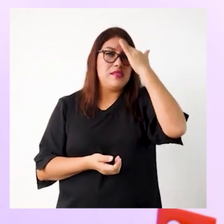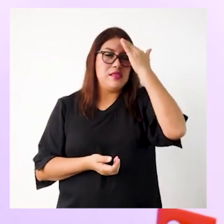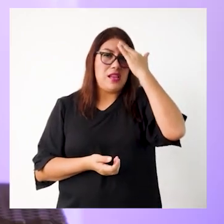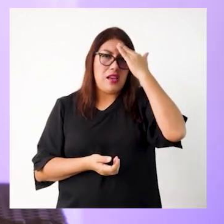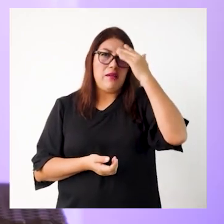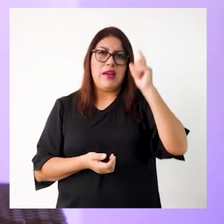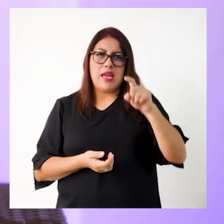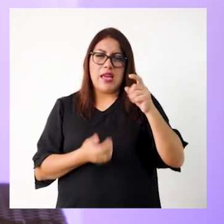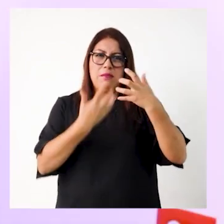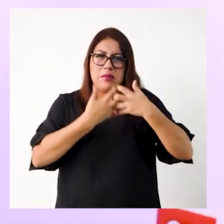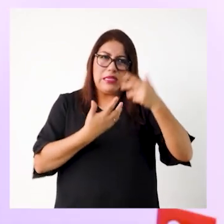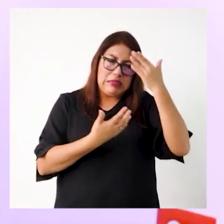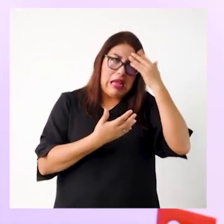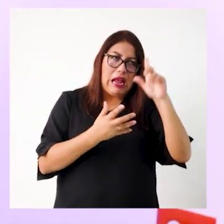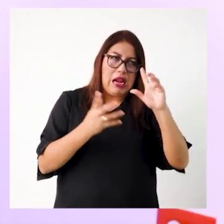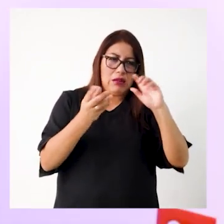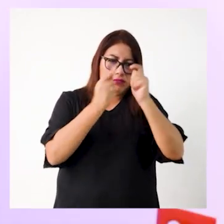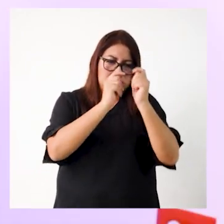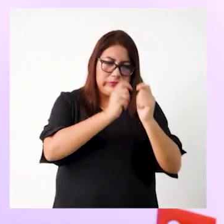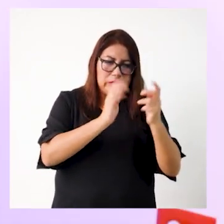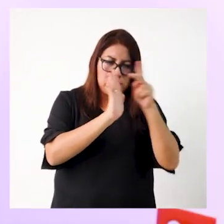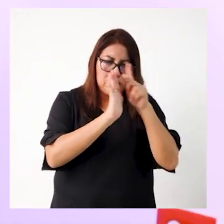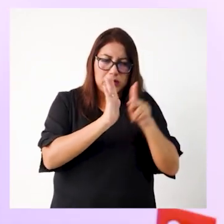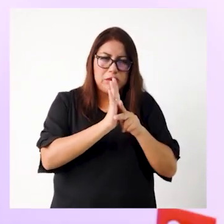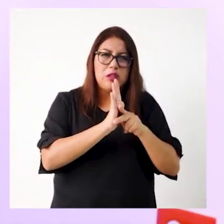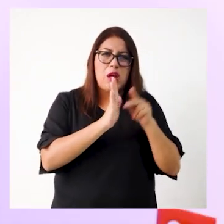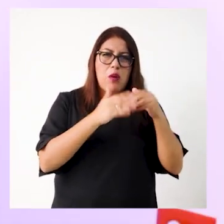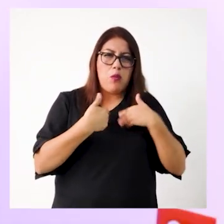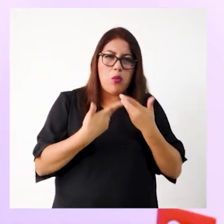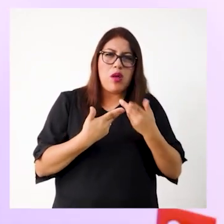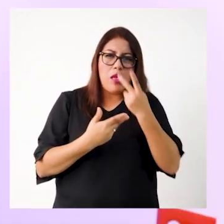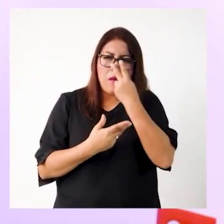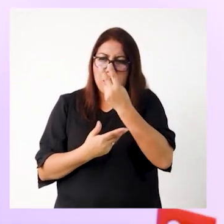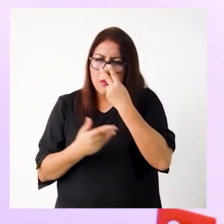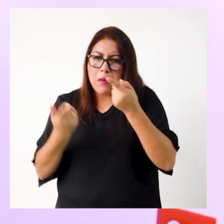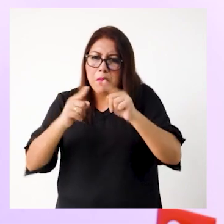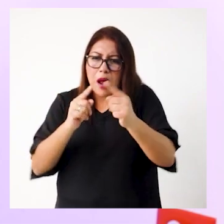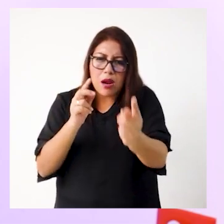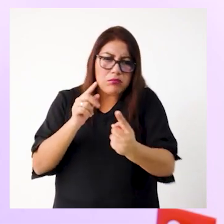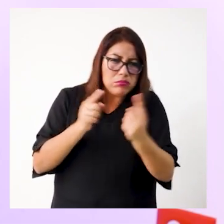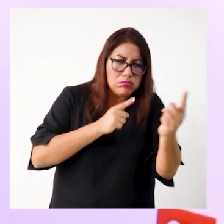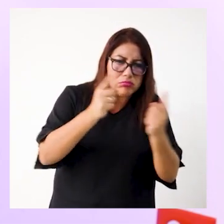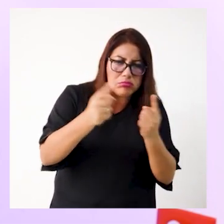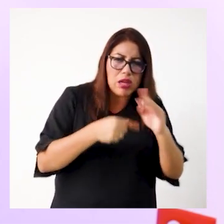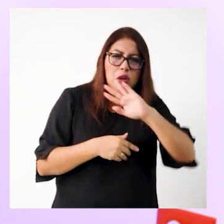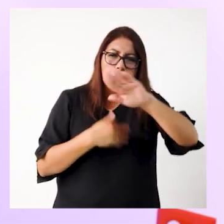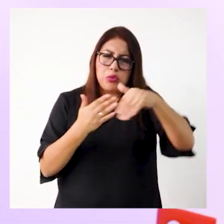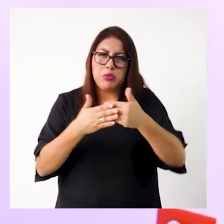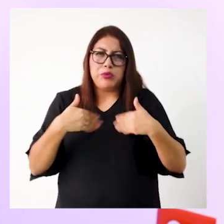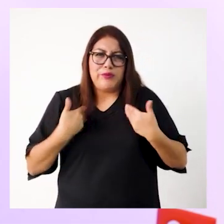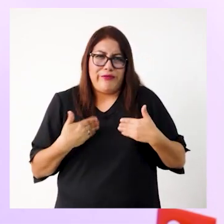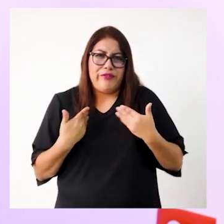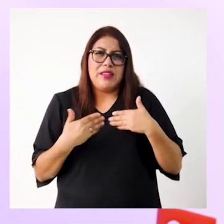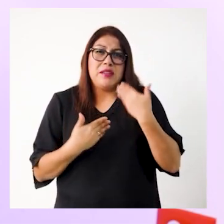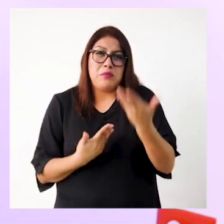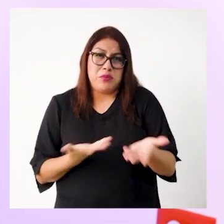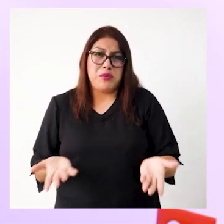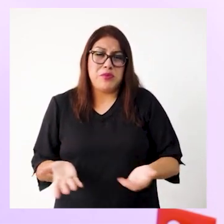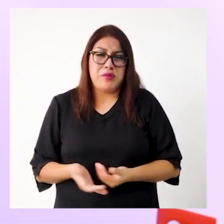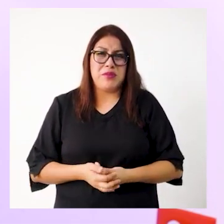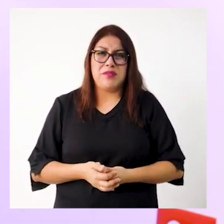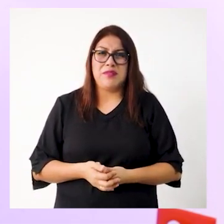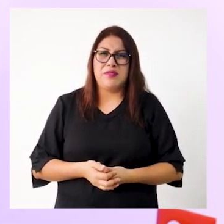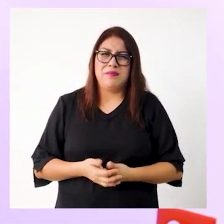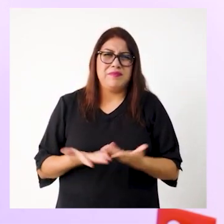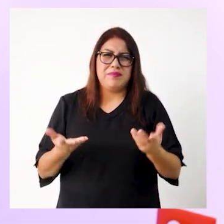ellas mismas adoptar los protocolos que les permitan enfrentar exitosamente esta situación para que todos estén contentos. O sea, a mí me parece que